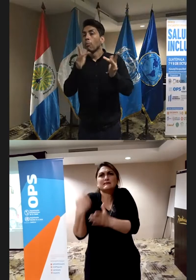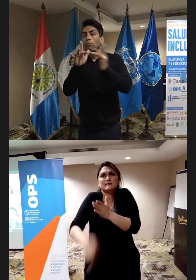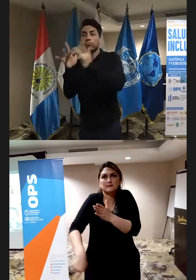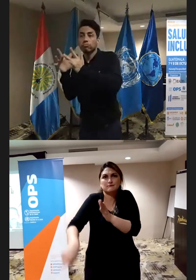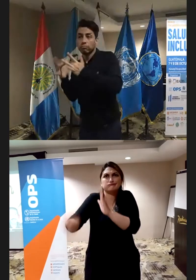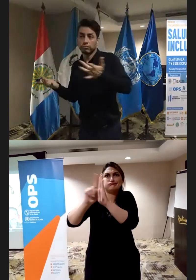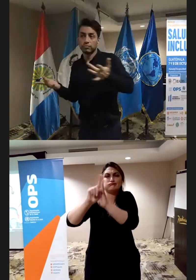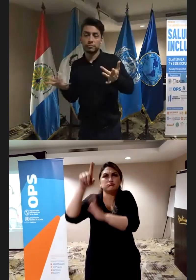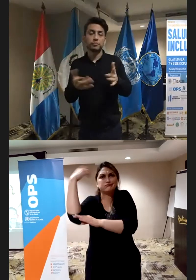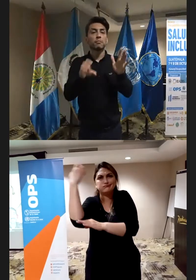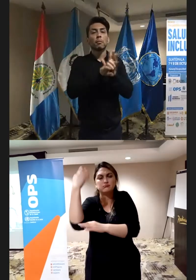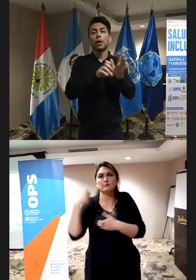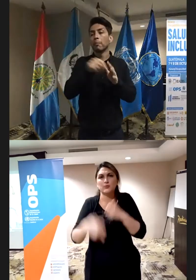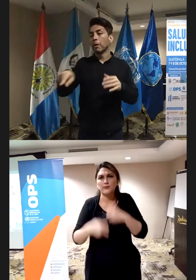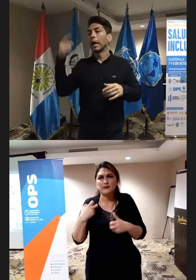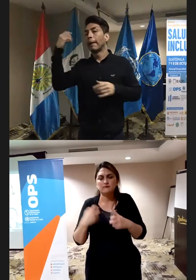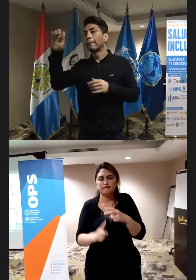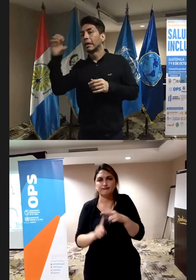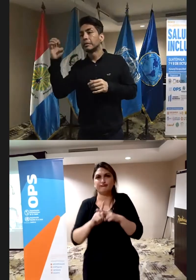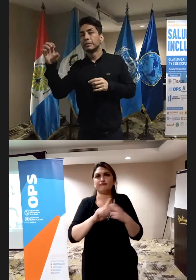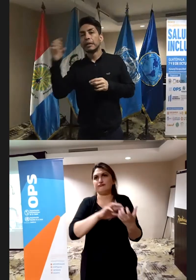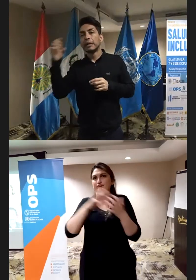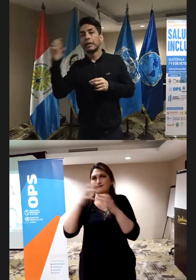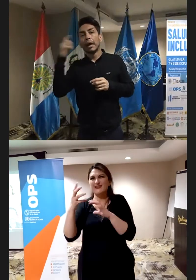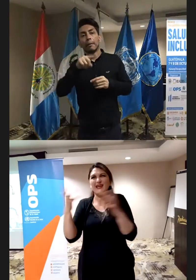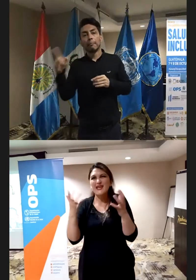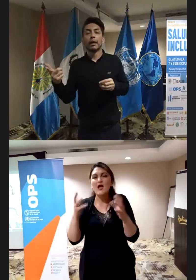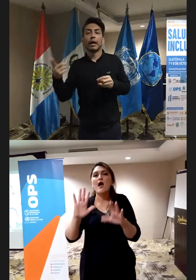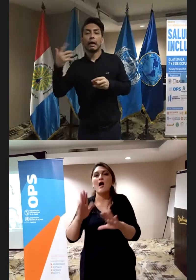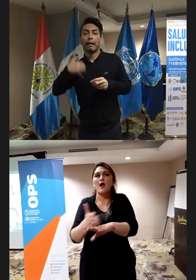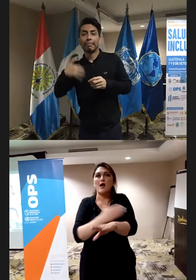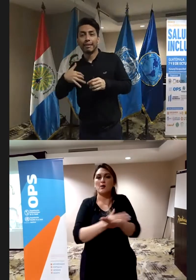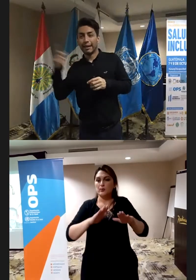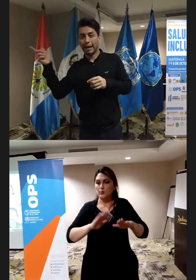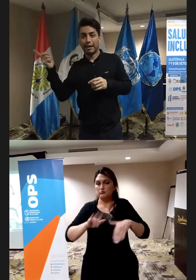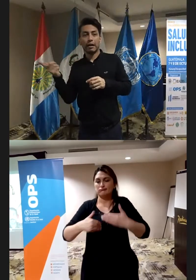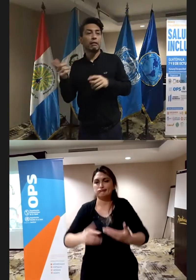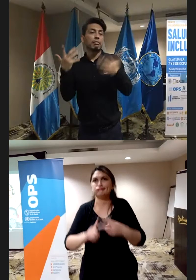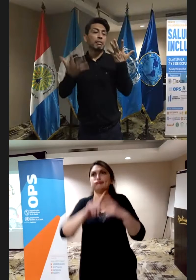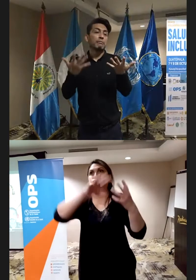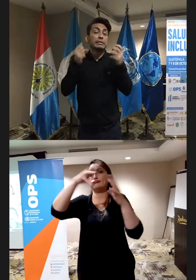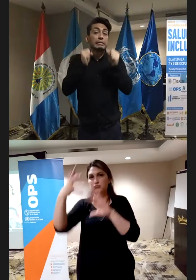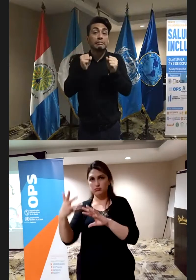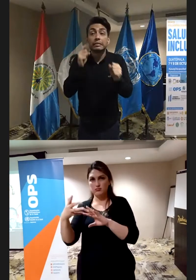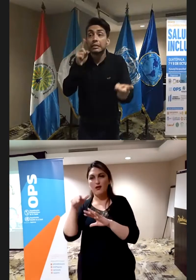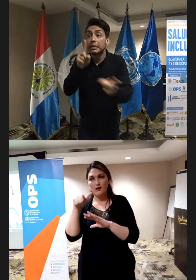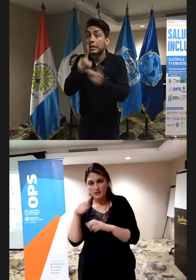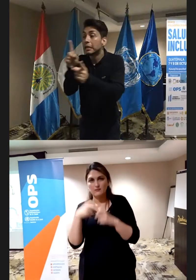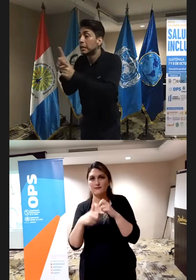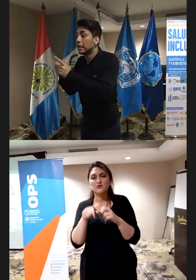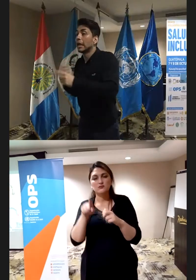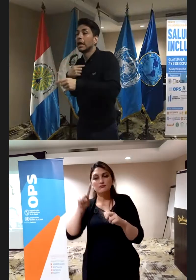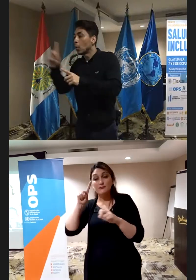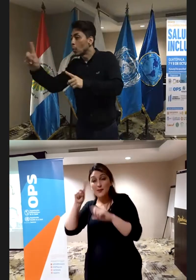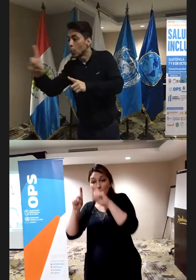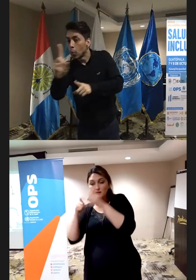en las emergencias de aparición repentina, puede ser difícil de recopilar datos individuales detallados